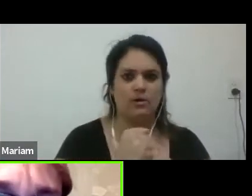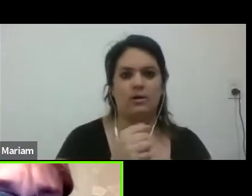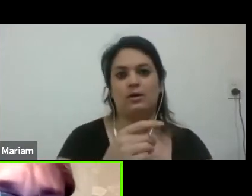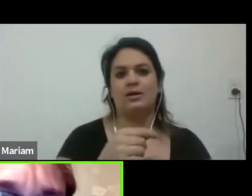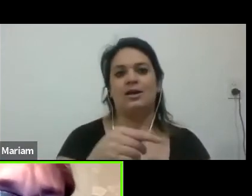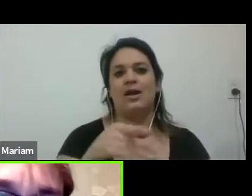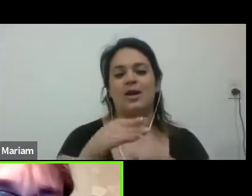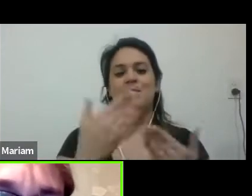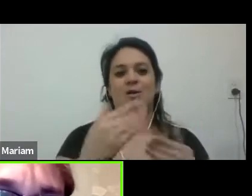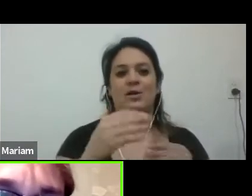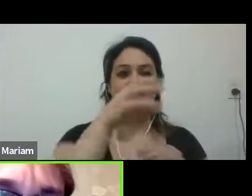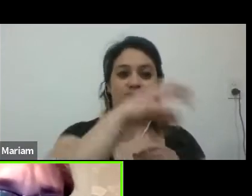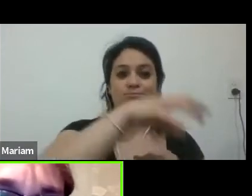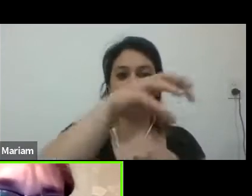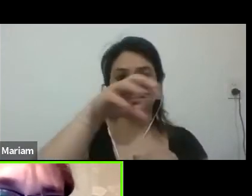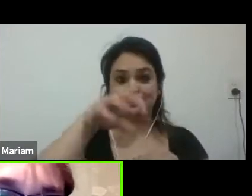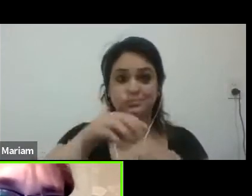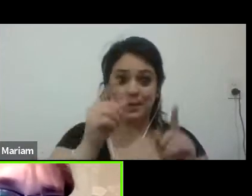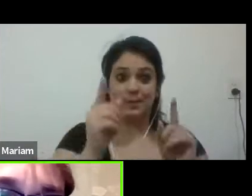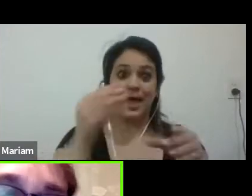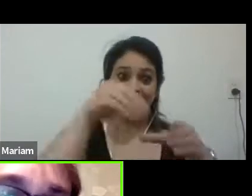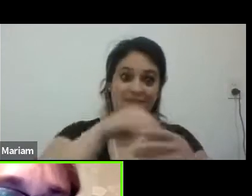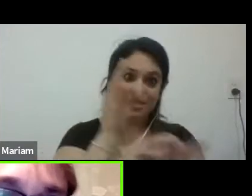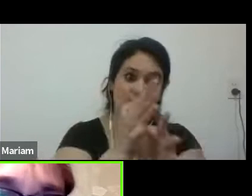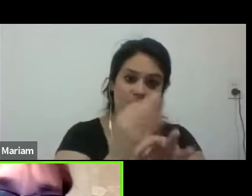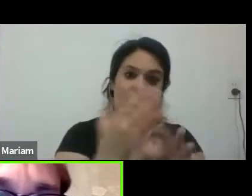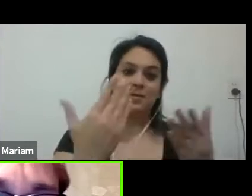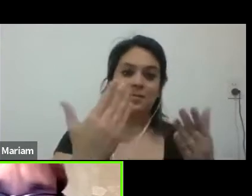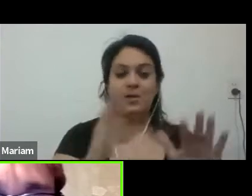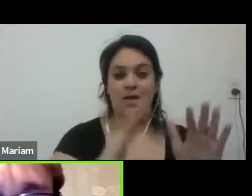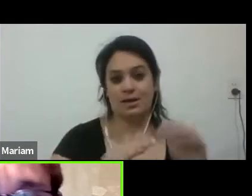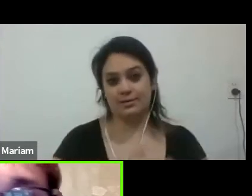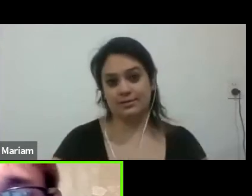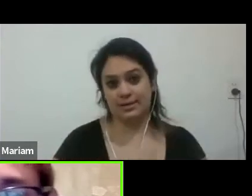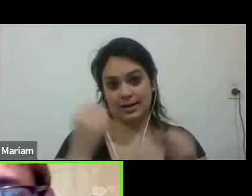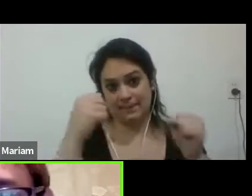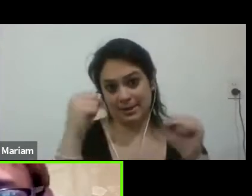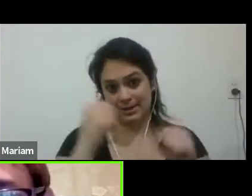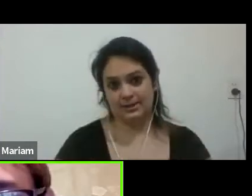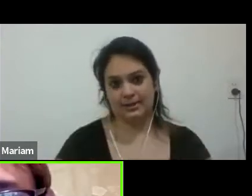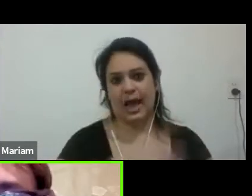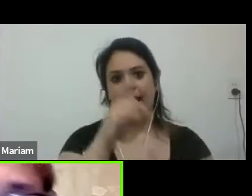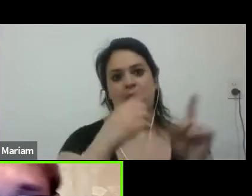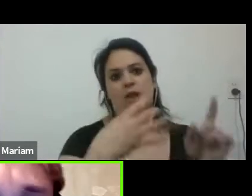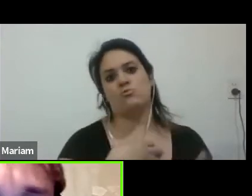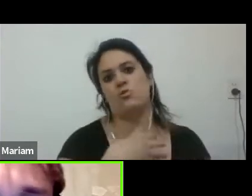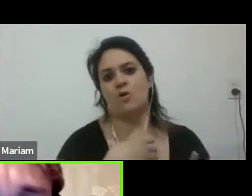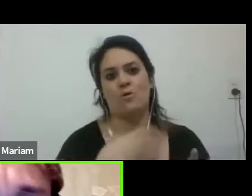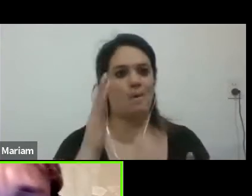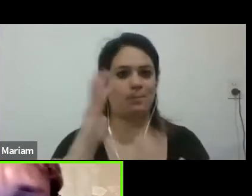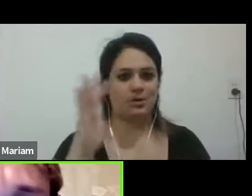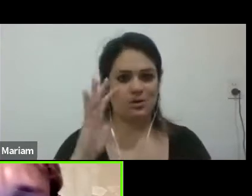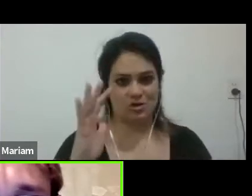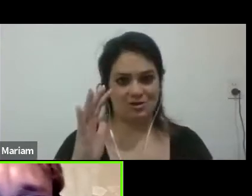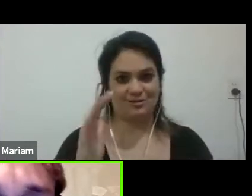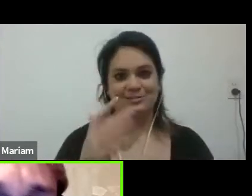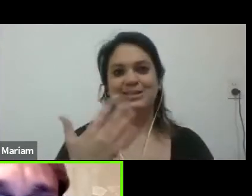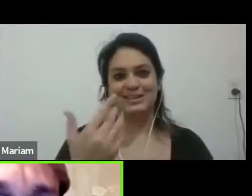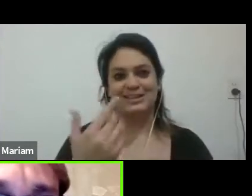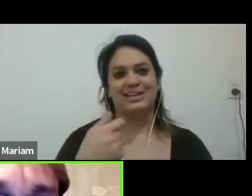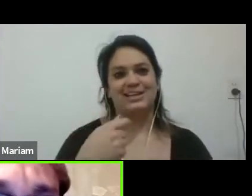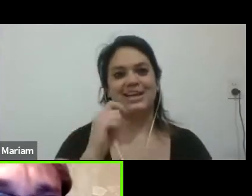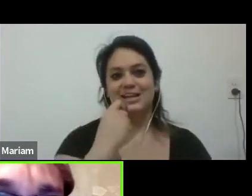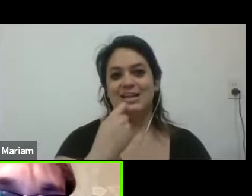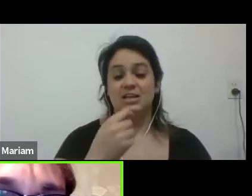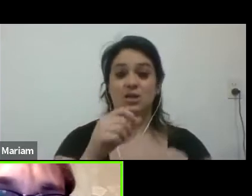desempeñarse en cada una de las salas que está en la escuela aquellos alumnos que no conocen la escuela sería muy bueno que a través de